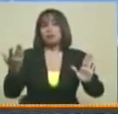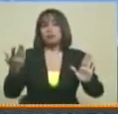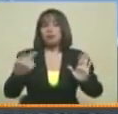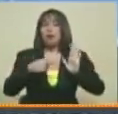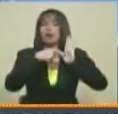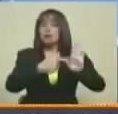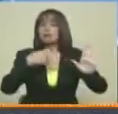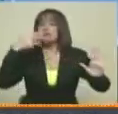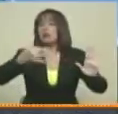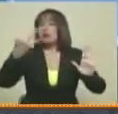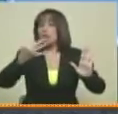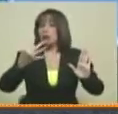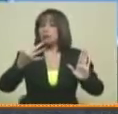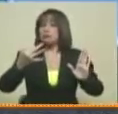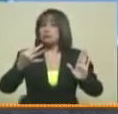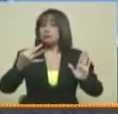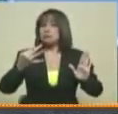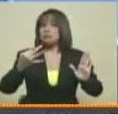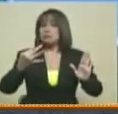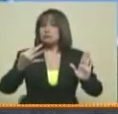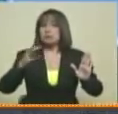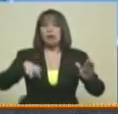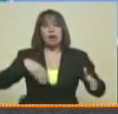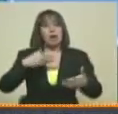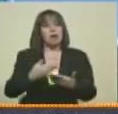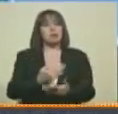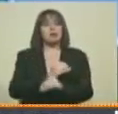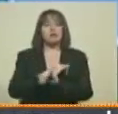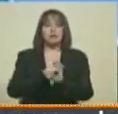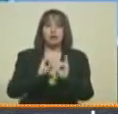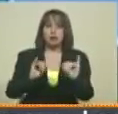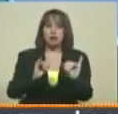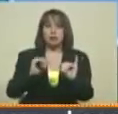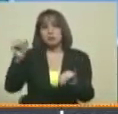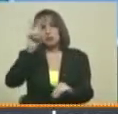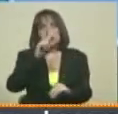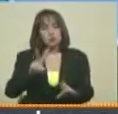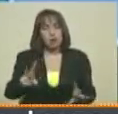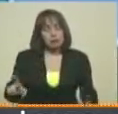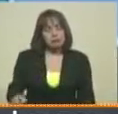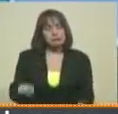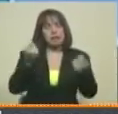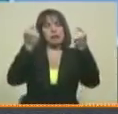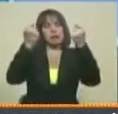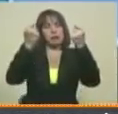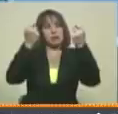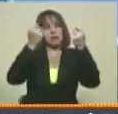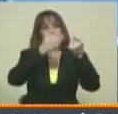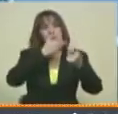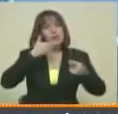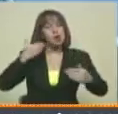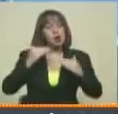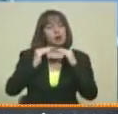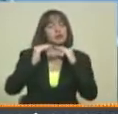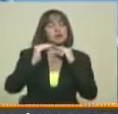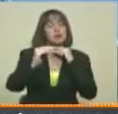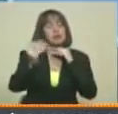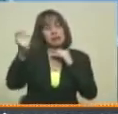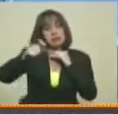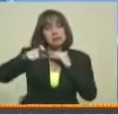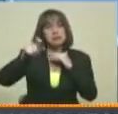impone hasta que al final Venezuela vaya recobrando la estabilidad